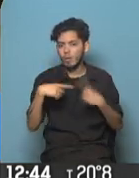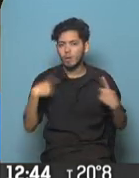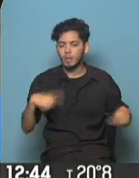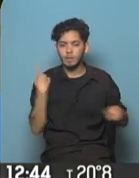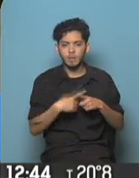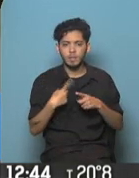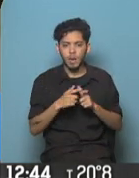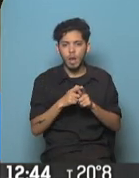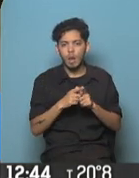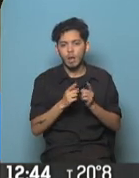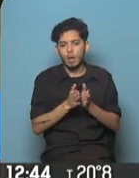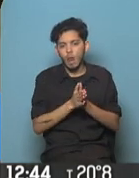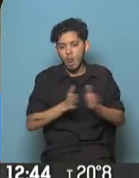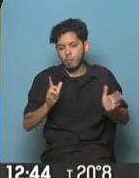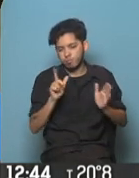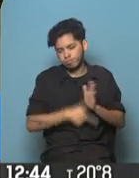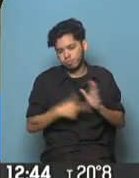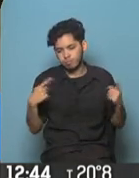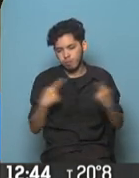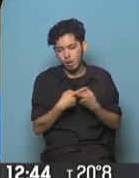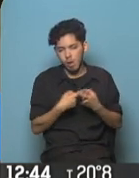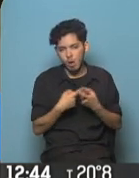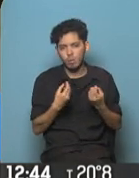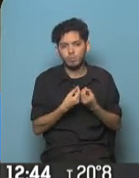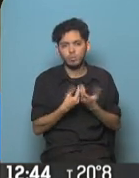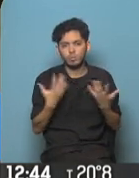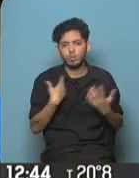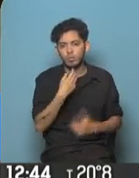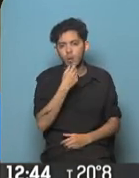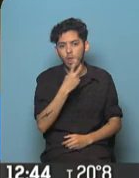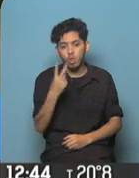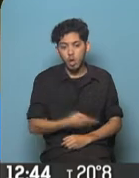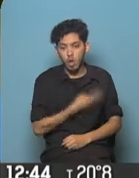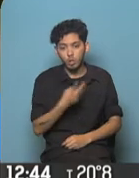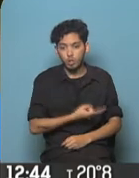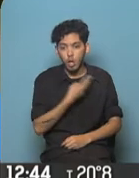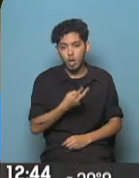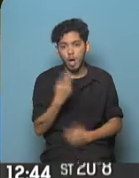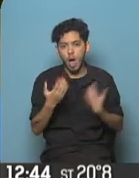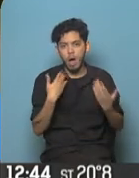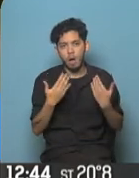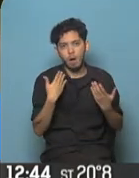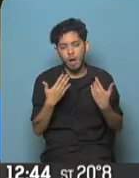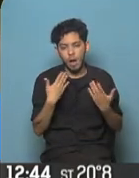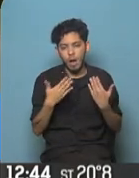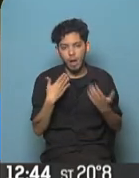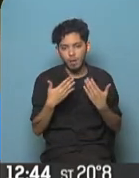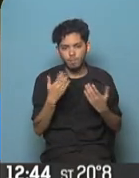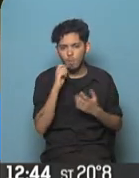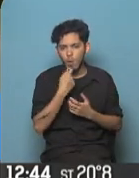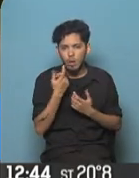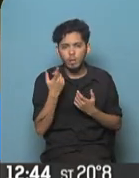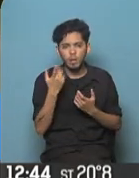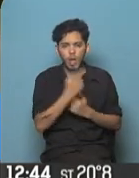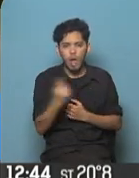habido largos debates después de la película, ¿no? Como me acuerdo en uno que estuvimos 2 horas hablando, 2 horas. Y es súper bonito porque